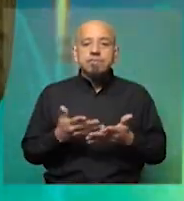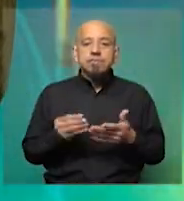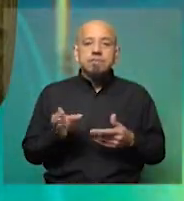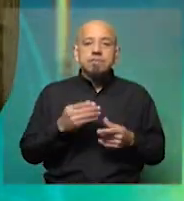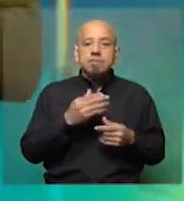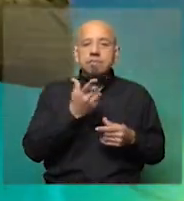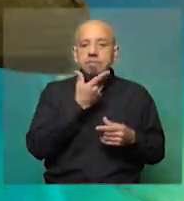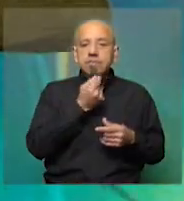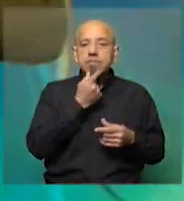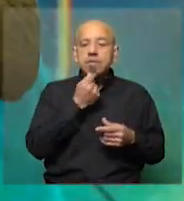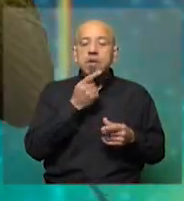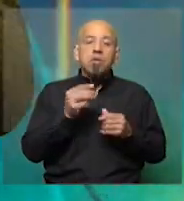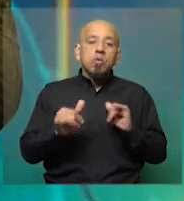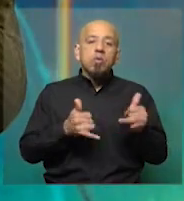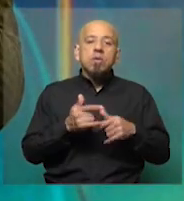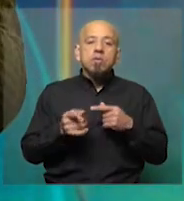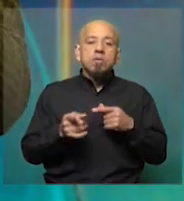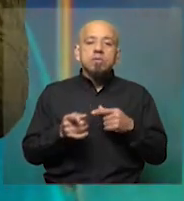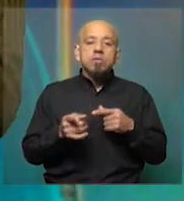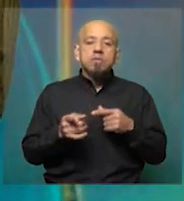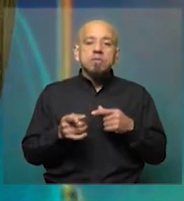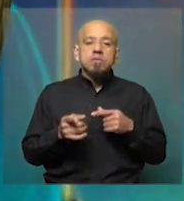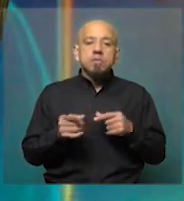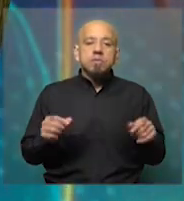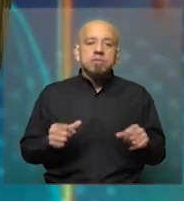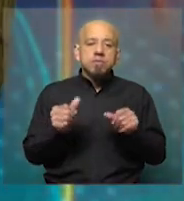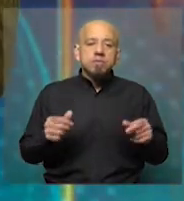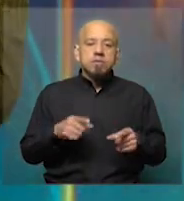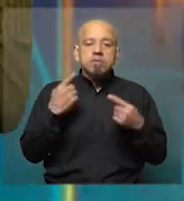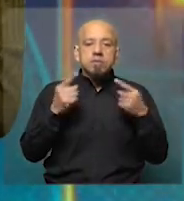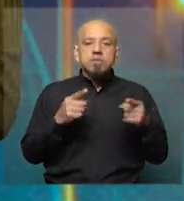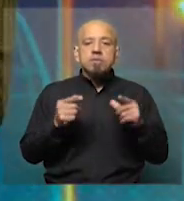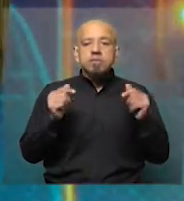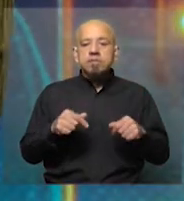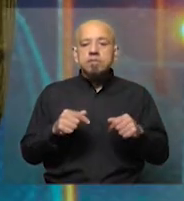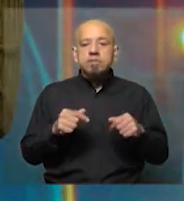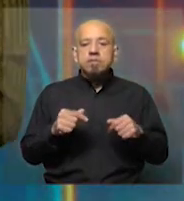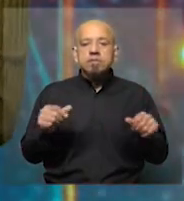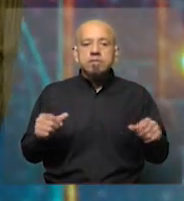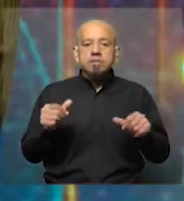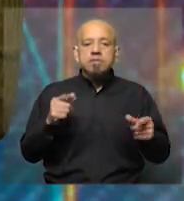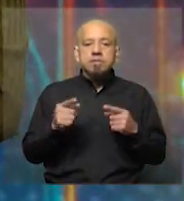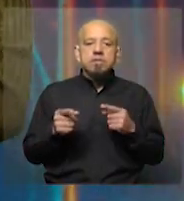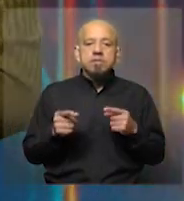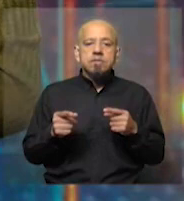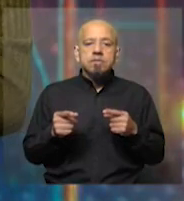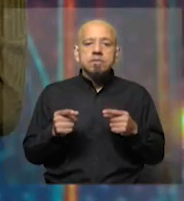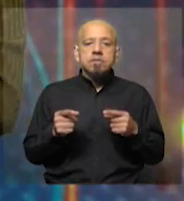jueves los juegos desde distintos puntos de vista, ¿no? Desde distintas perspectivas. Y hoy lo vamos a tomar desde un punto de vista